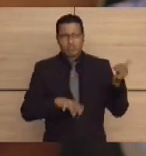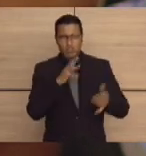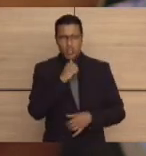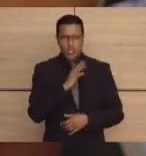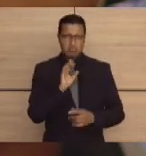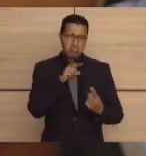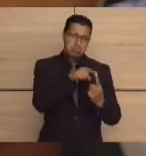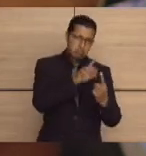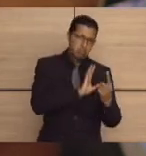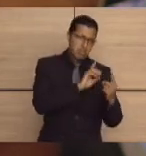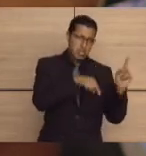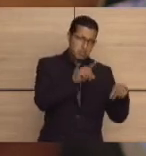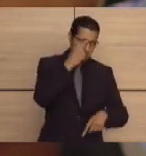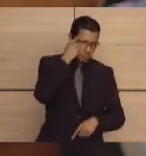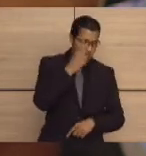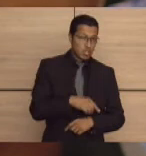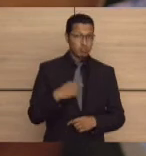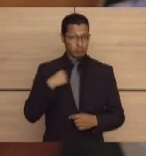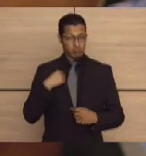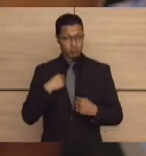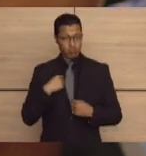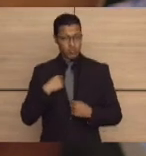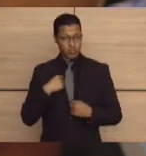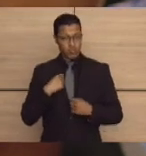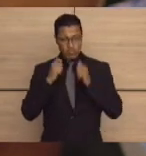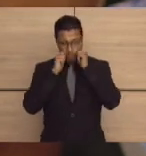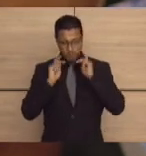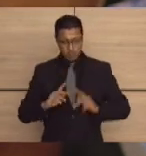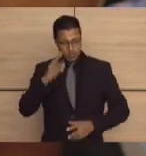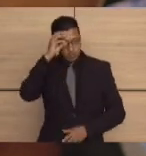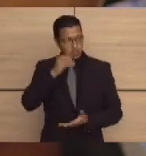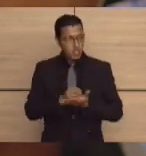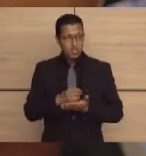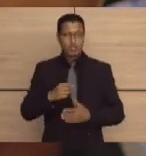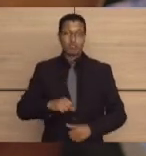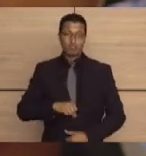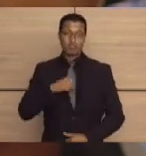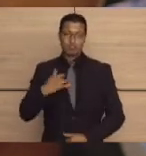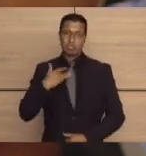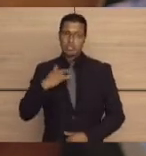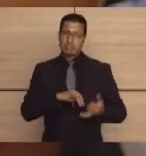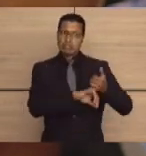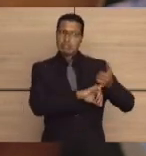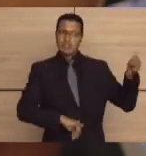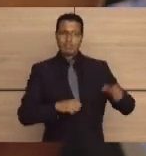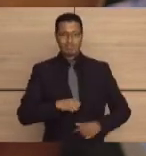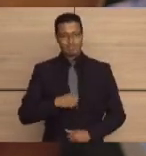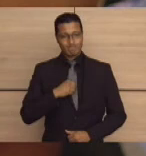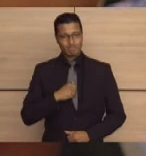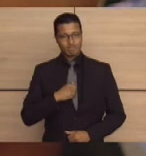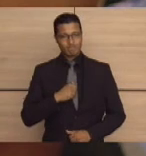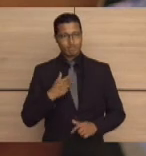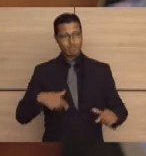Yo personalmente me siento orgulloso de que nosotros nos hayamos independizado de España y hayamos tratado de construir